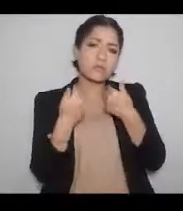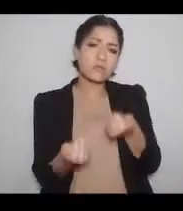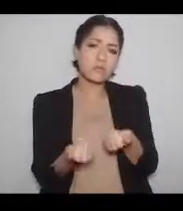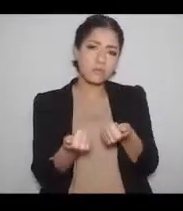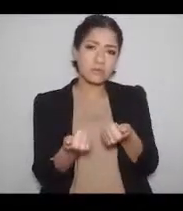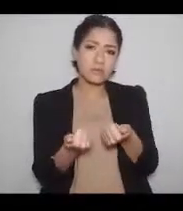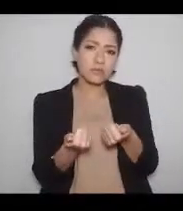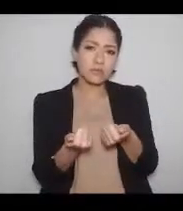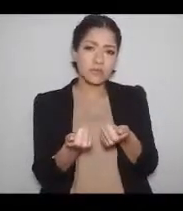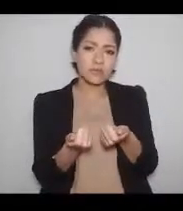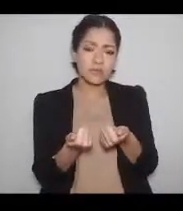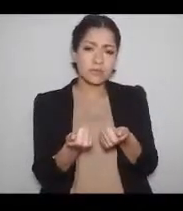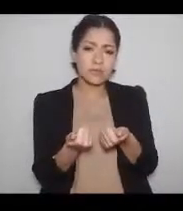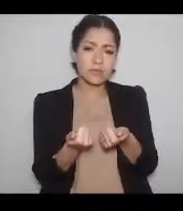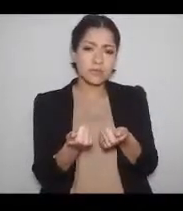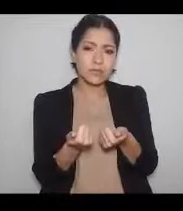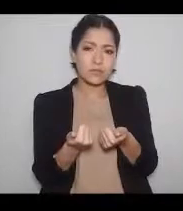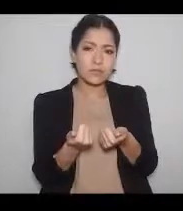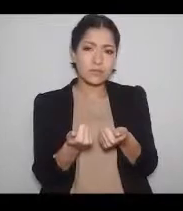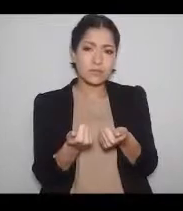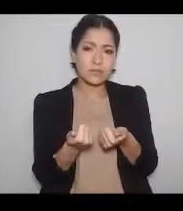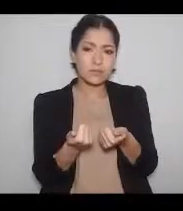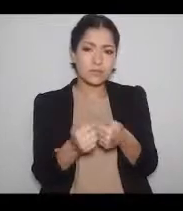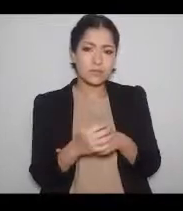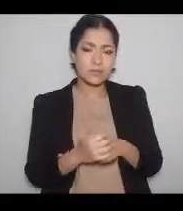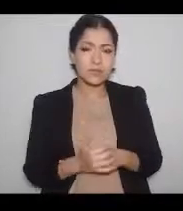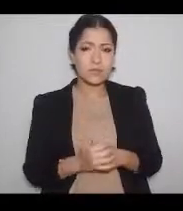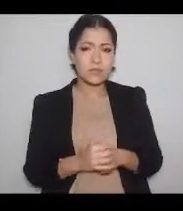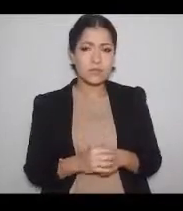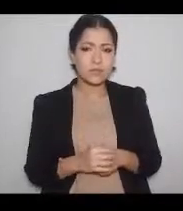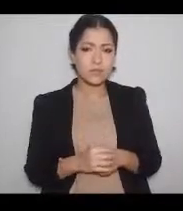que el universo no se movía en círculos.